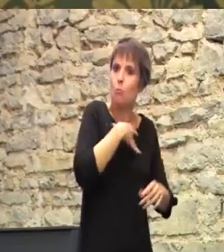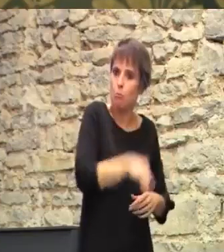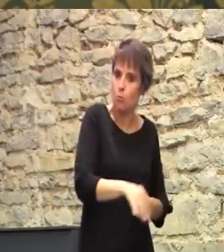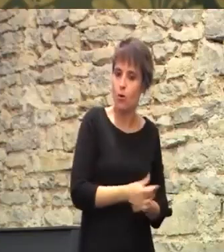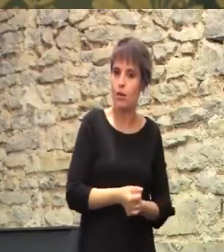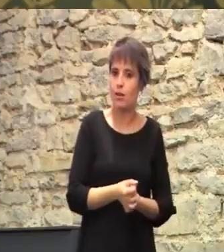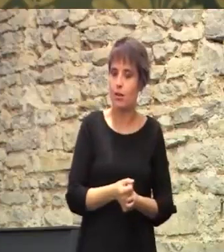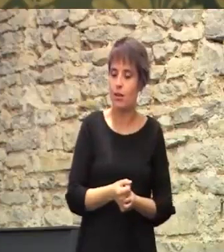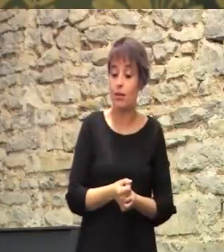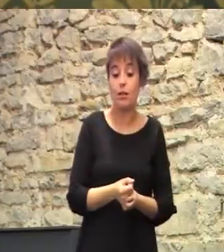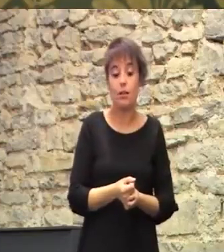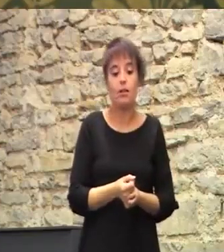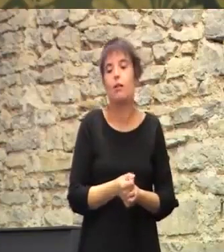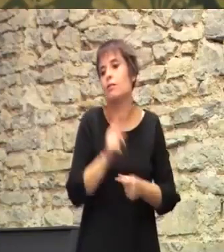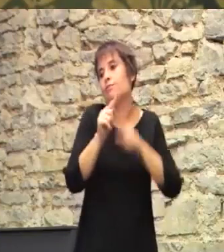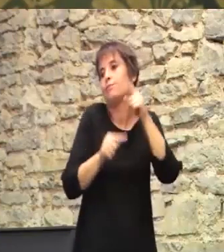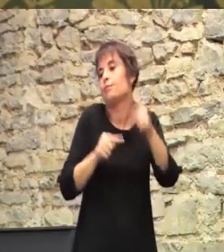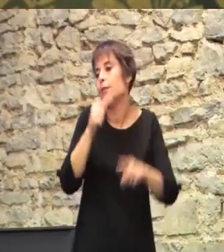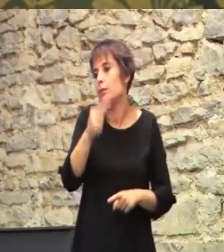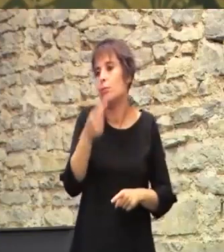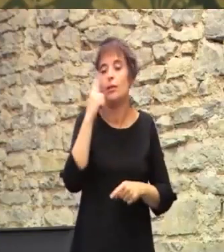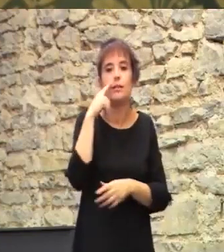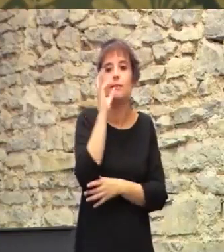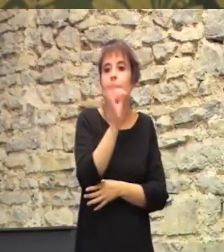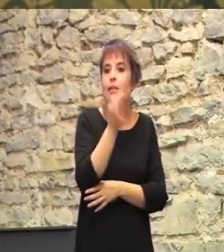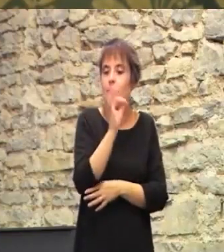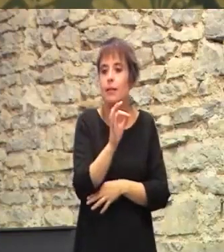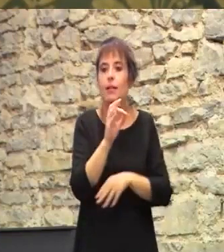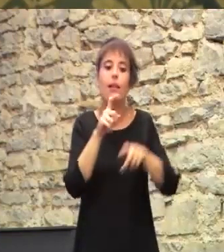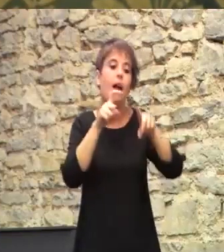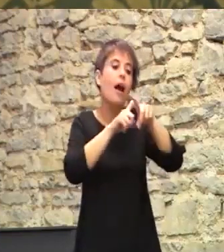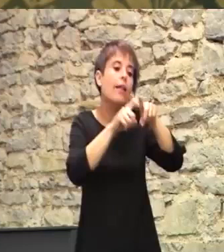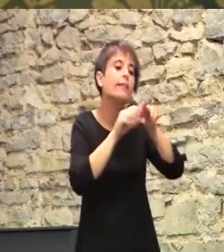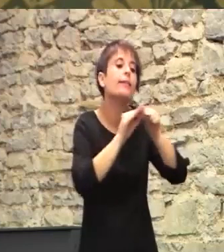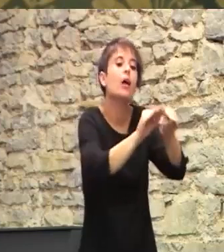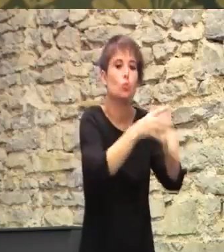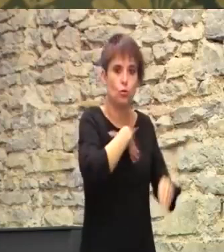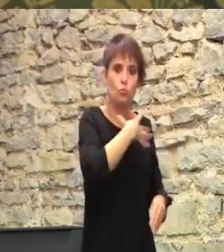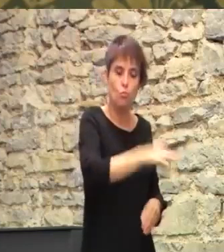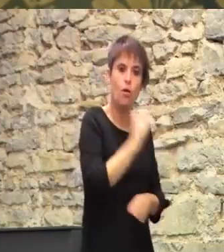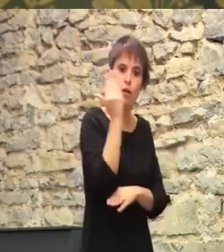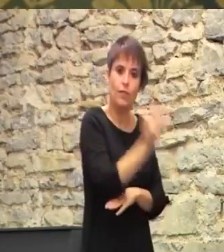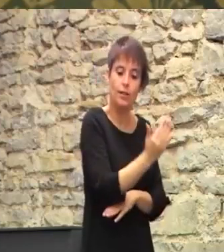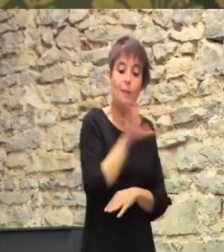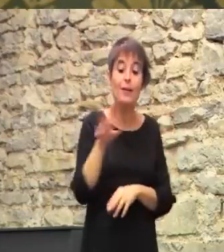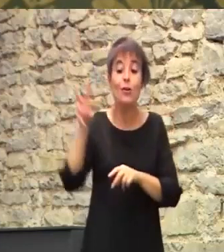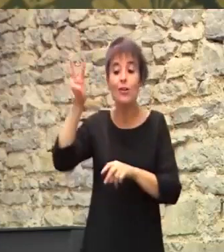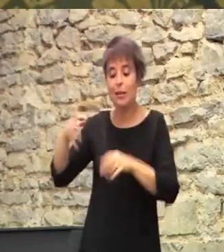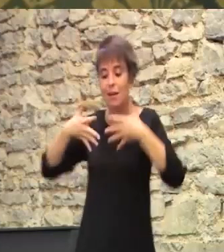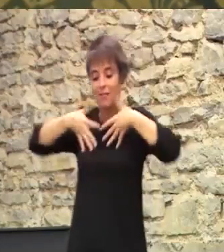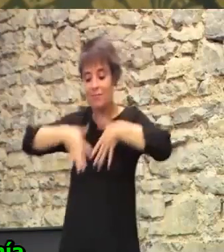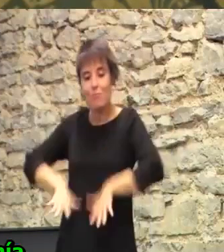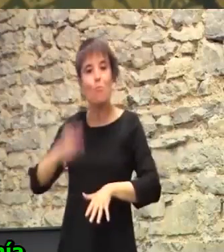eso independientemente de las características de cada uno en cambio esta falta de legitimación